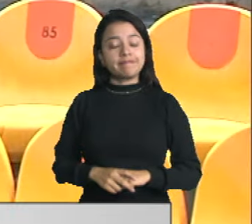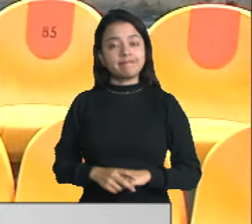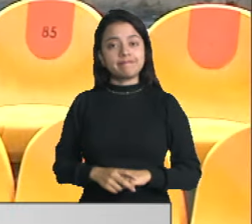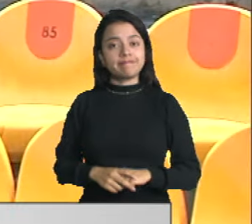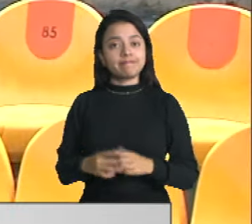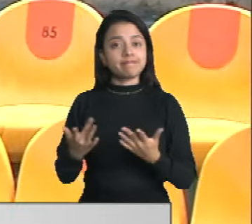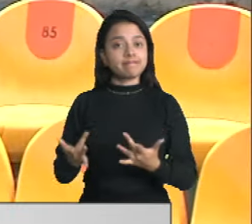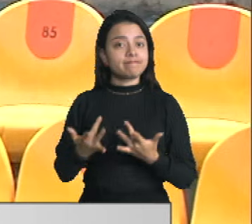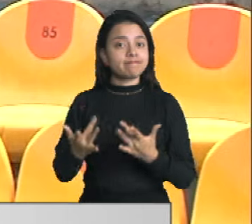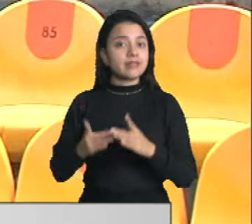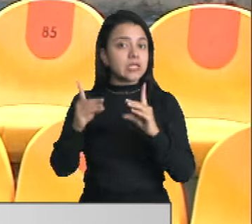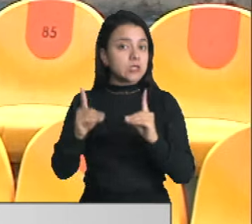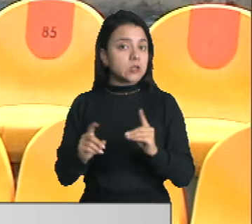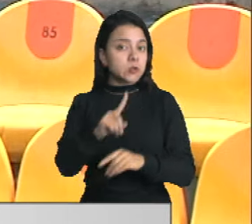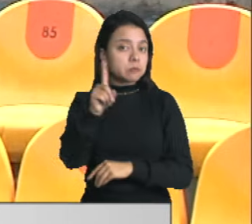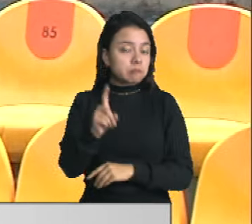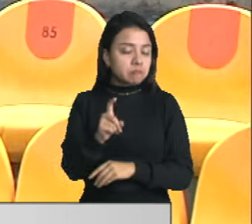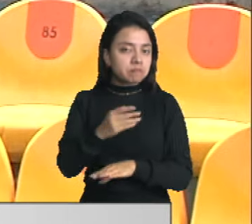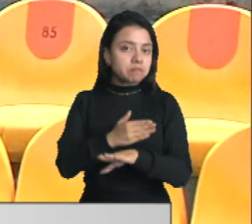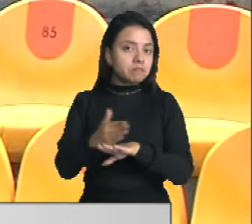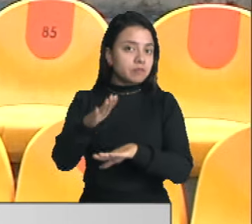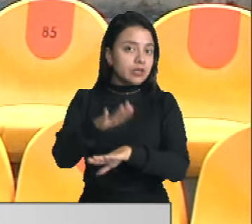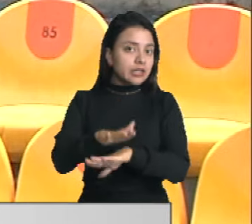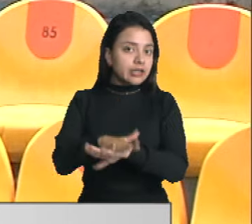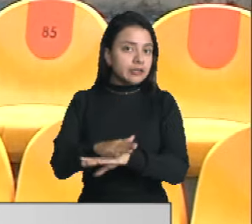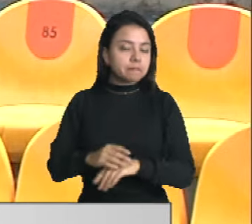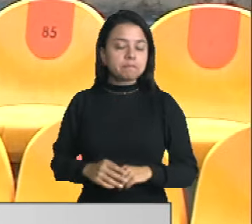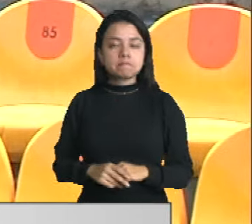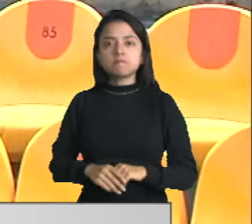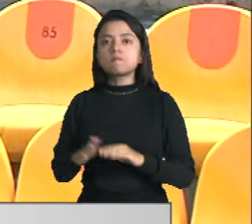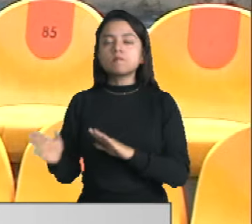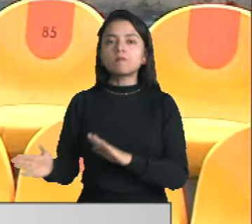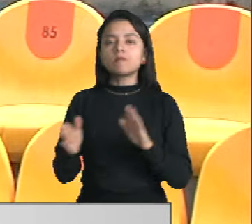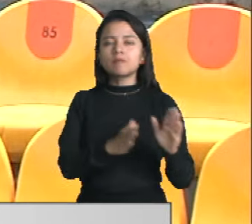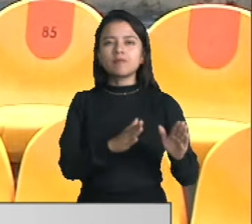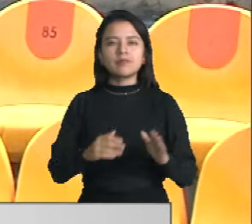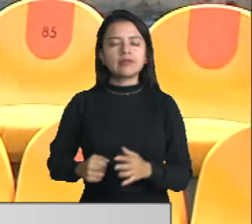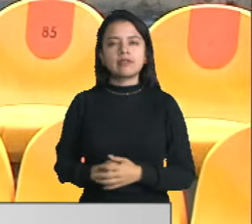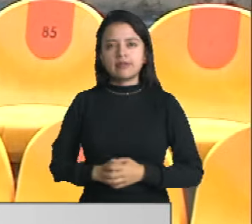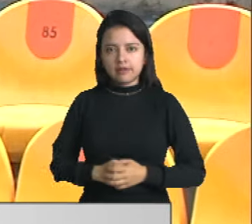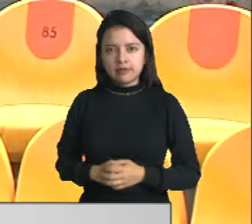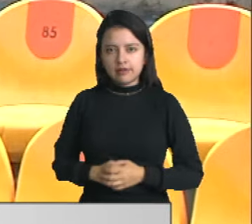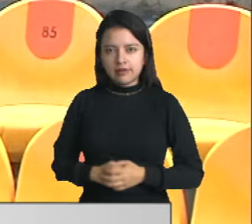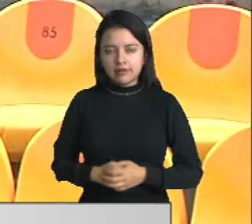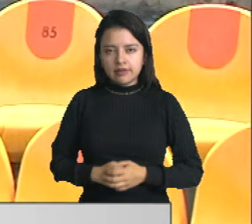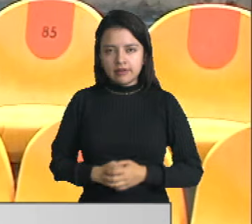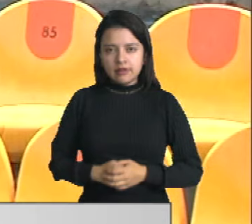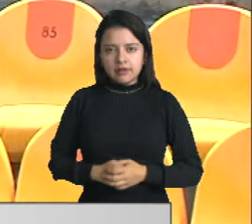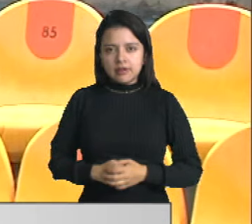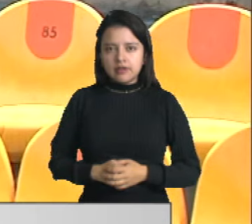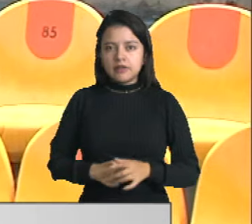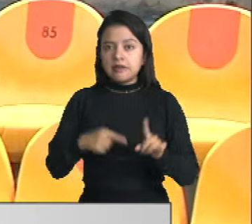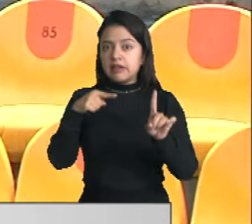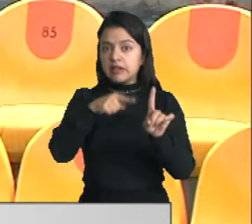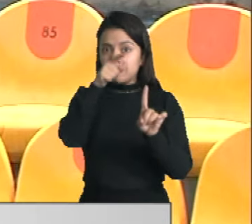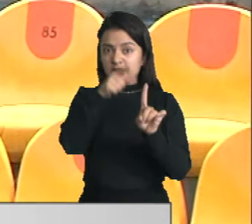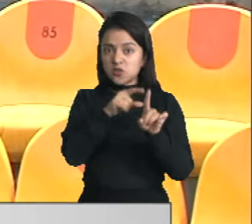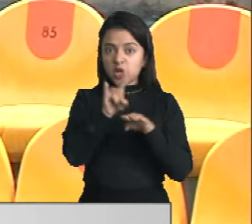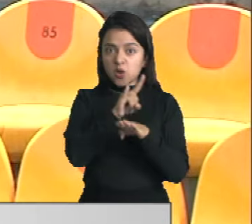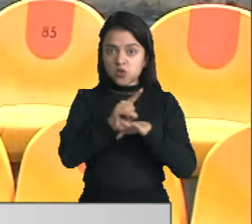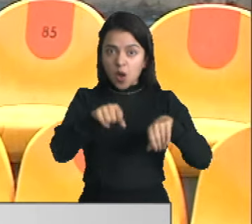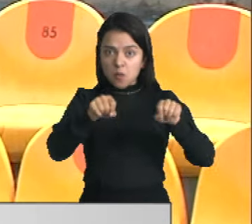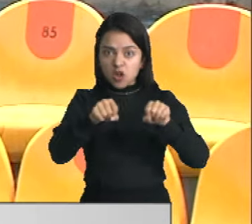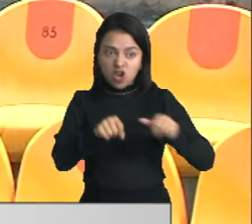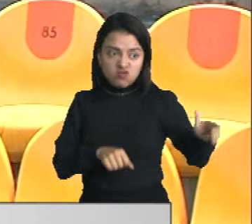Decisiones que se conocerán en el transcurso de la tarde. Y vamos a cambiar de tema porque las autoridades dieron de baja a un fletero. Otros